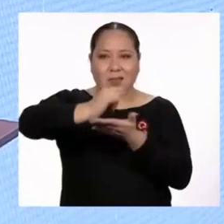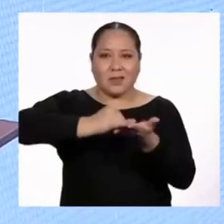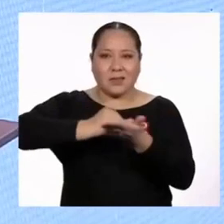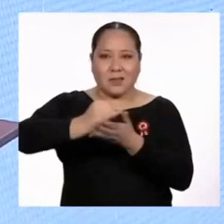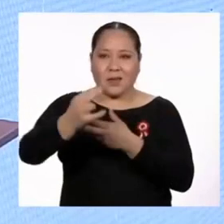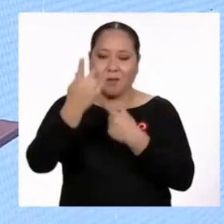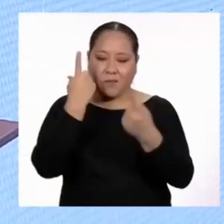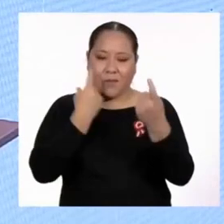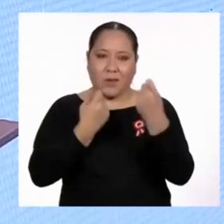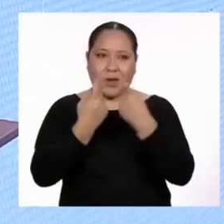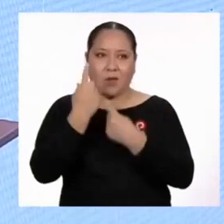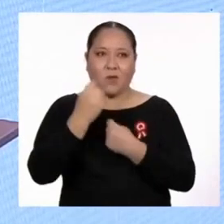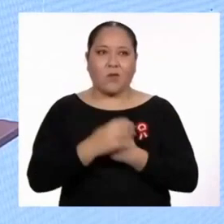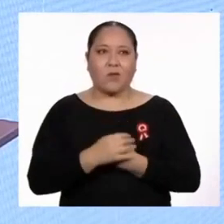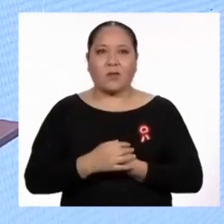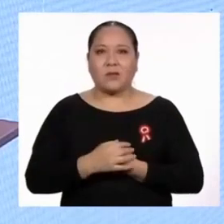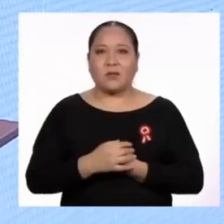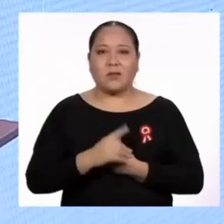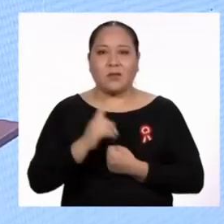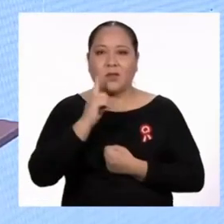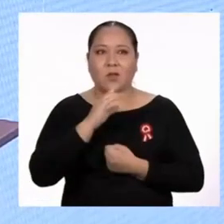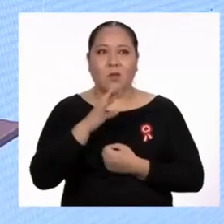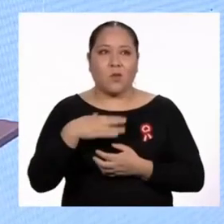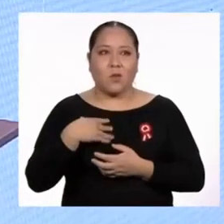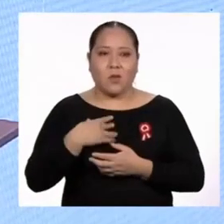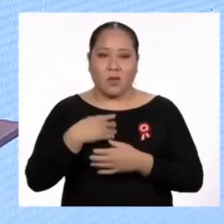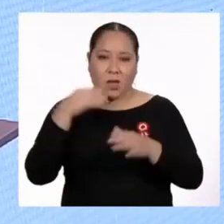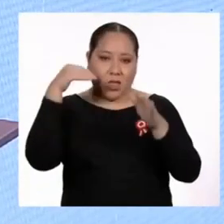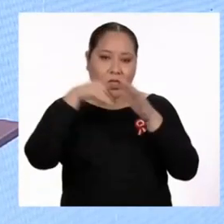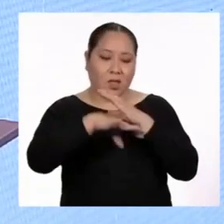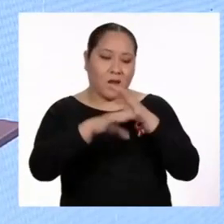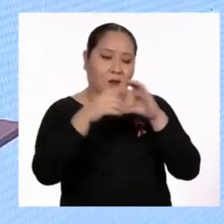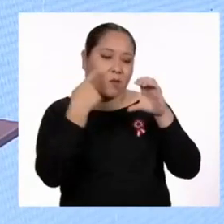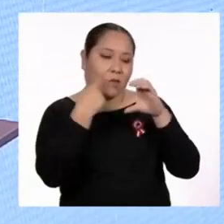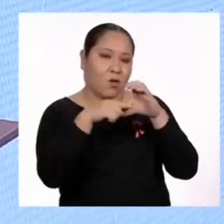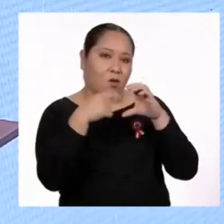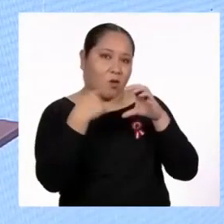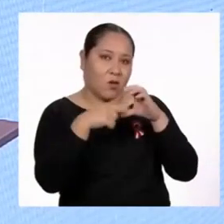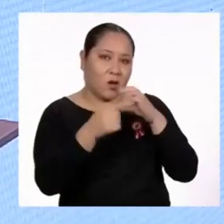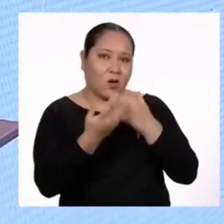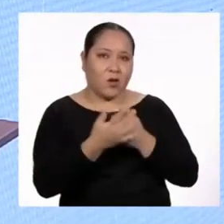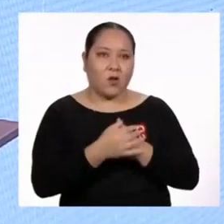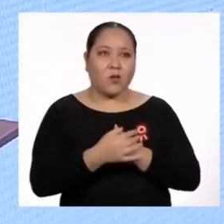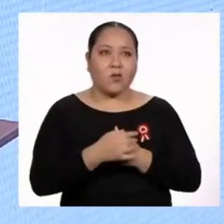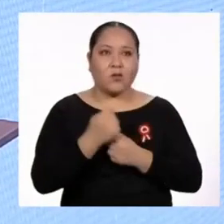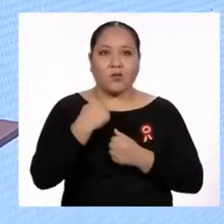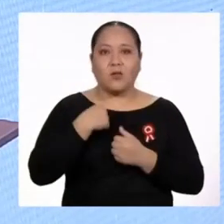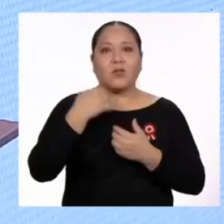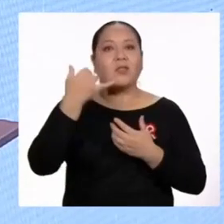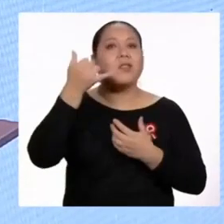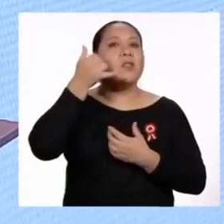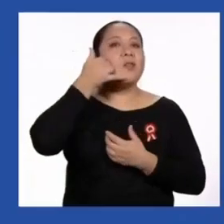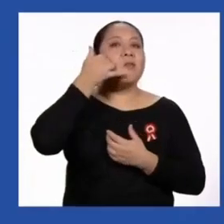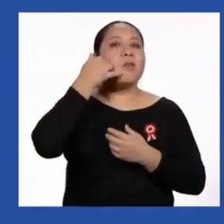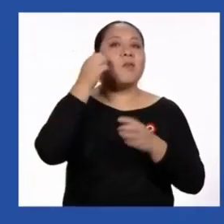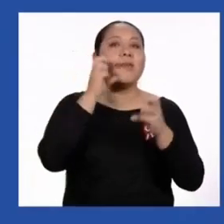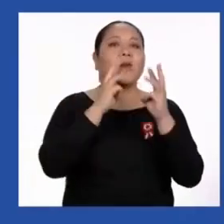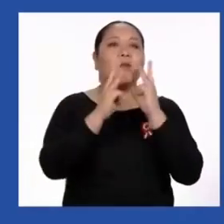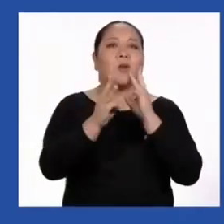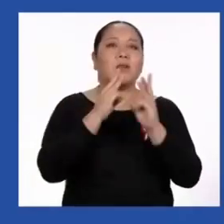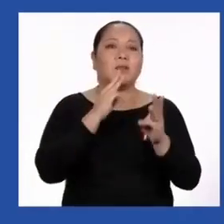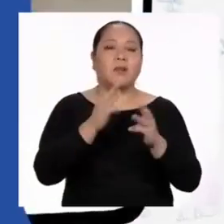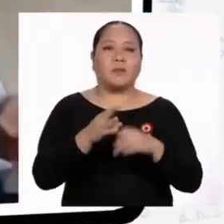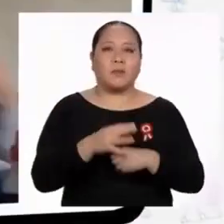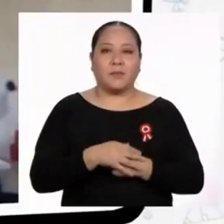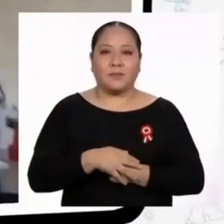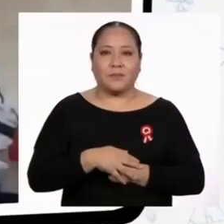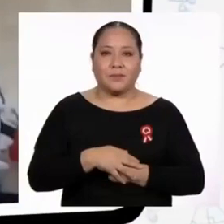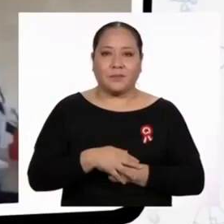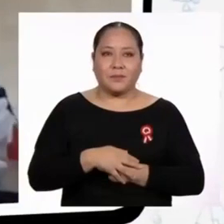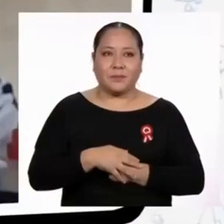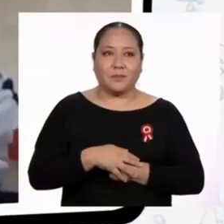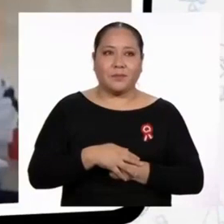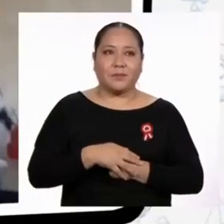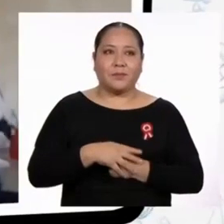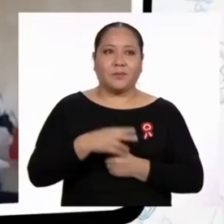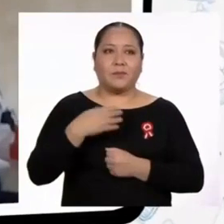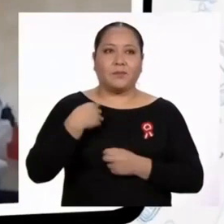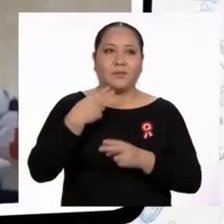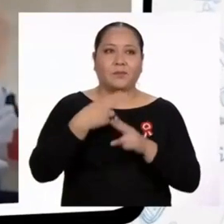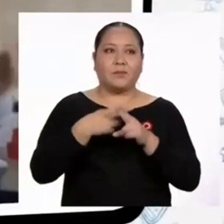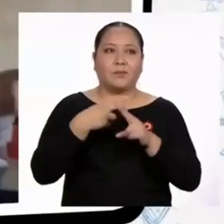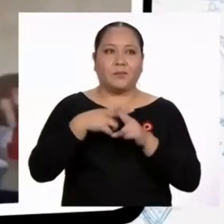todos lados. Y a pesar de no poder acceder a mi correo electrónico, tengo mi WhatsApp. Me